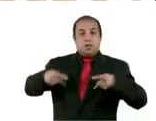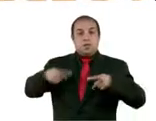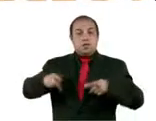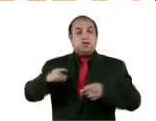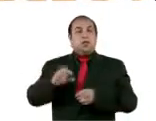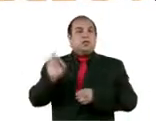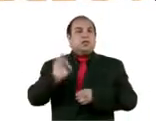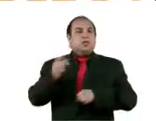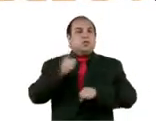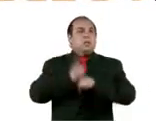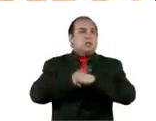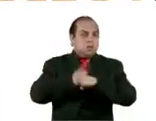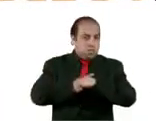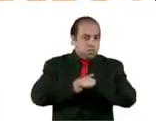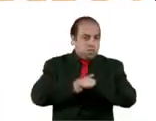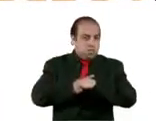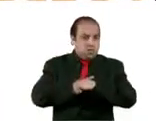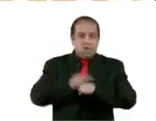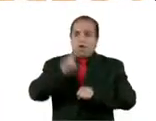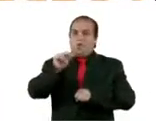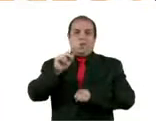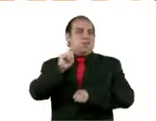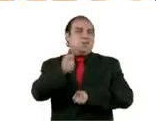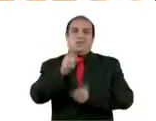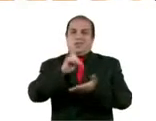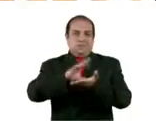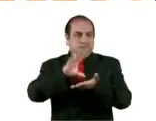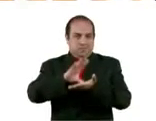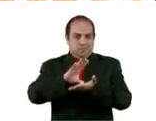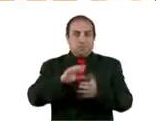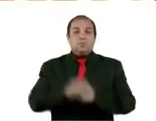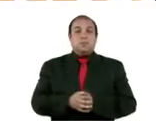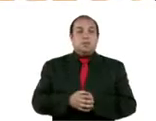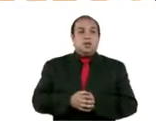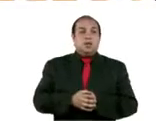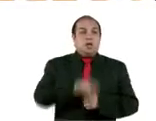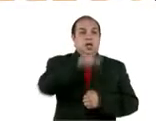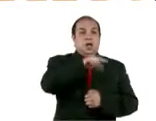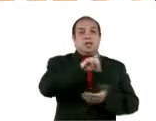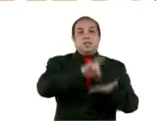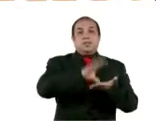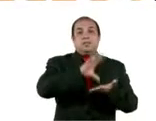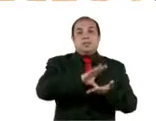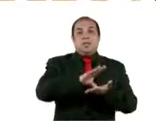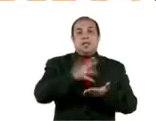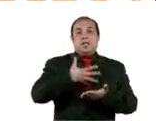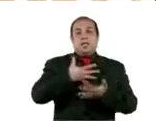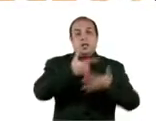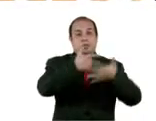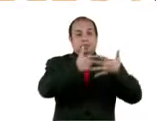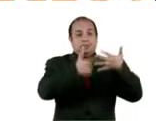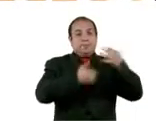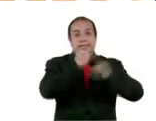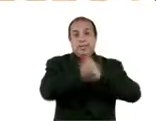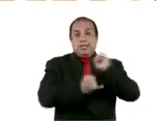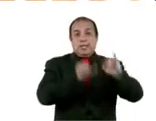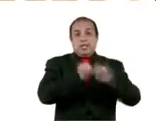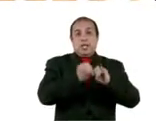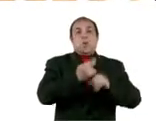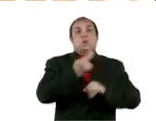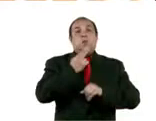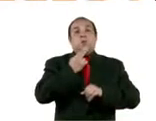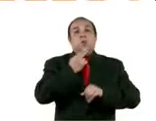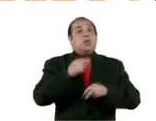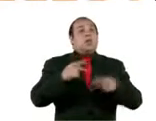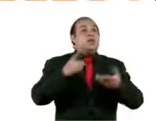alguna enfermedad no es discapacidad. La discapacidad, existe una clasificación internacional de funcionamiento de la